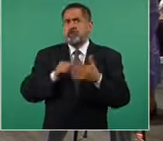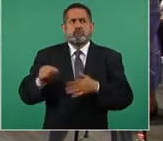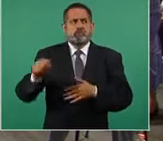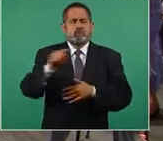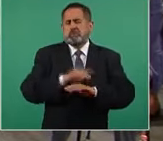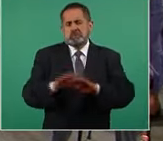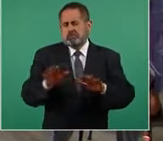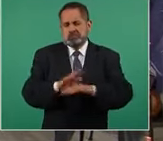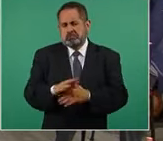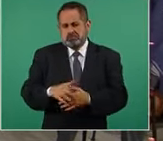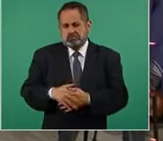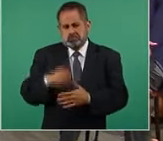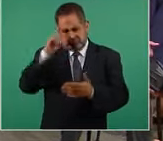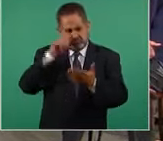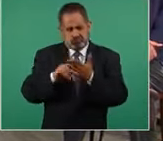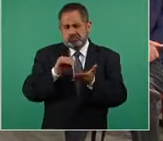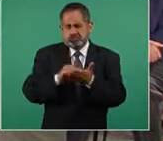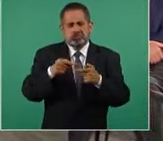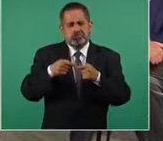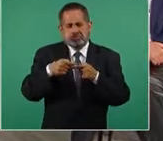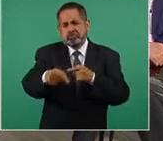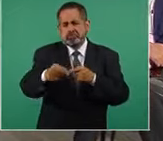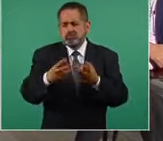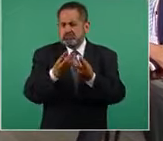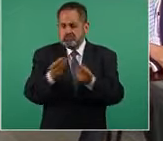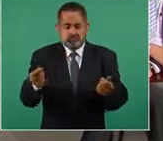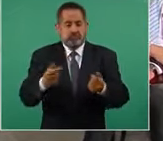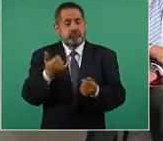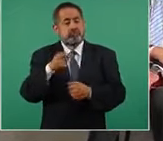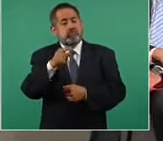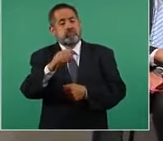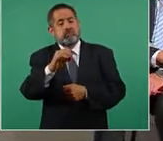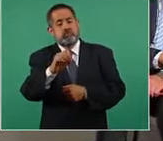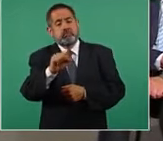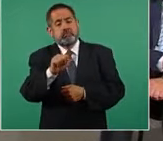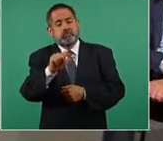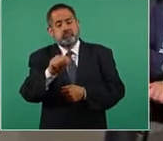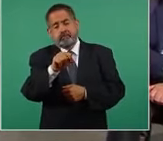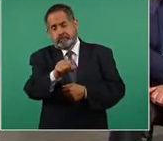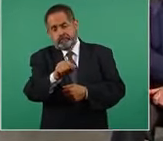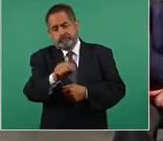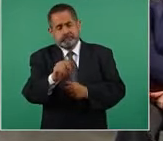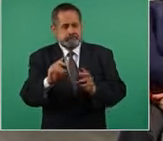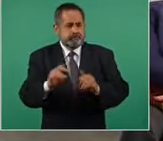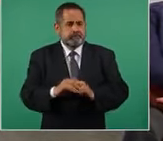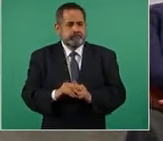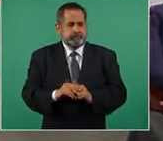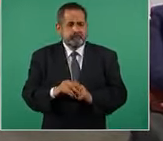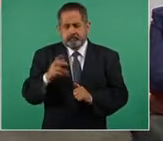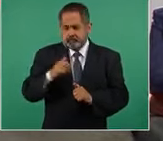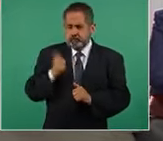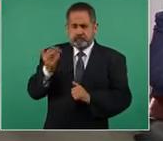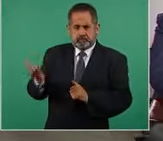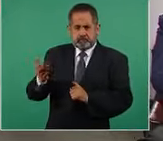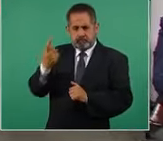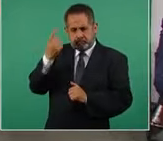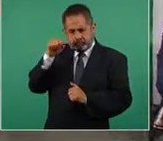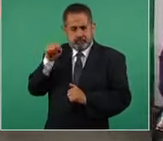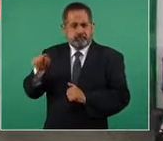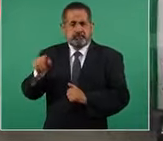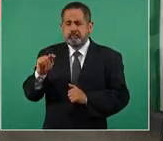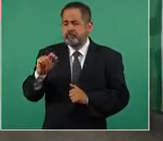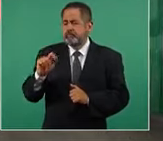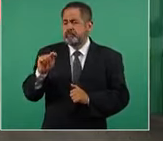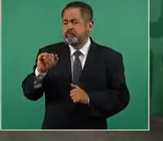yo espero que esto continúe así. Y en el caso de Cosalá, le he pedido a